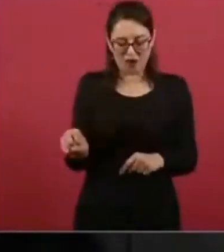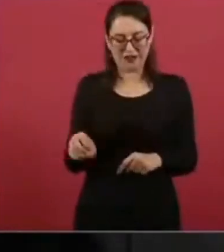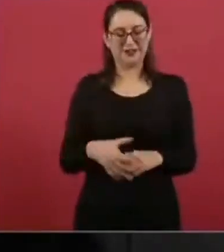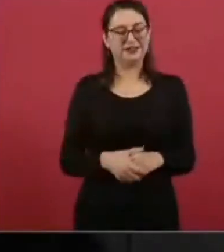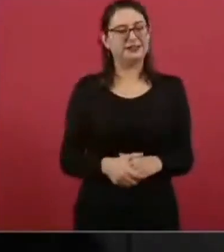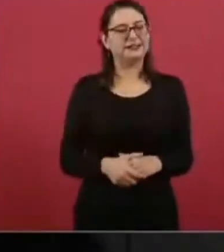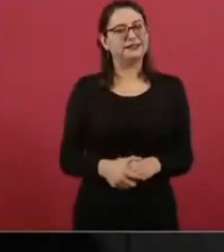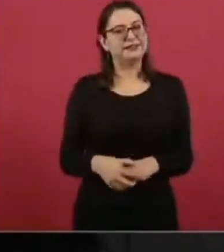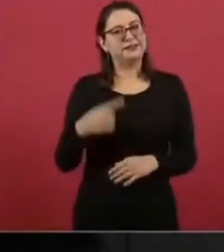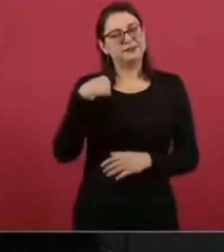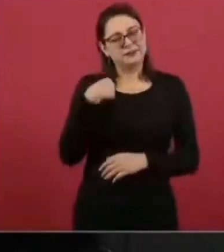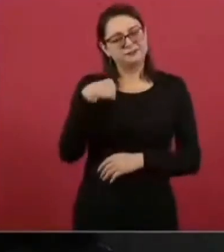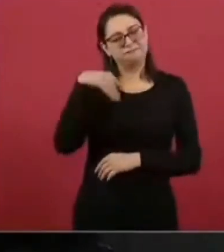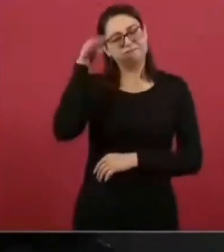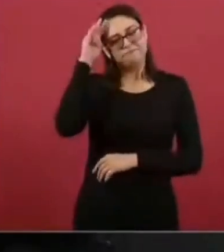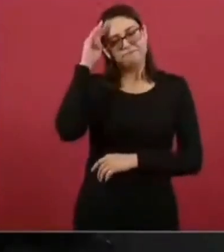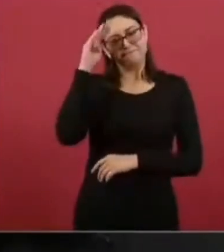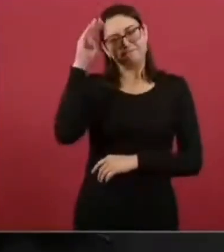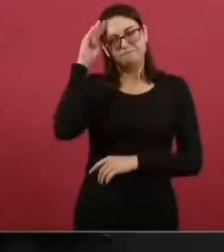Entonces,